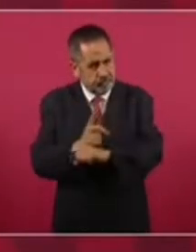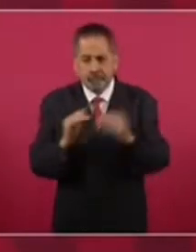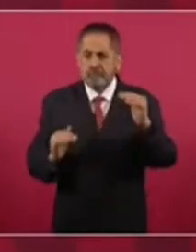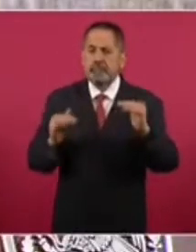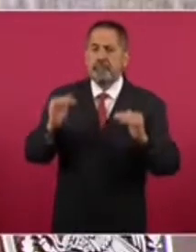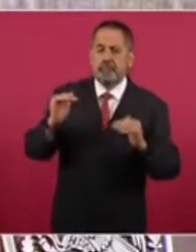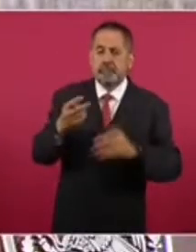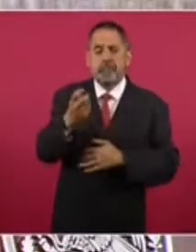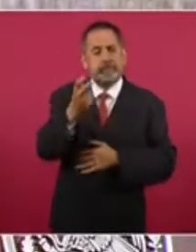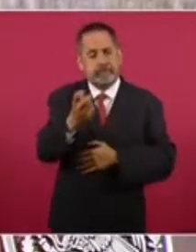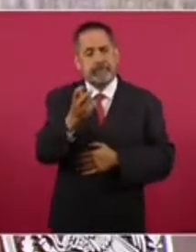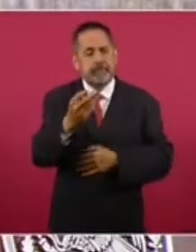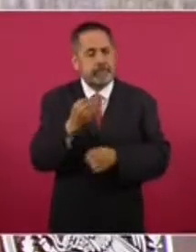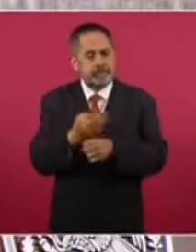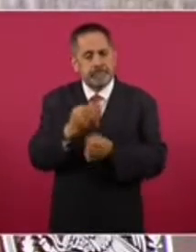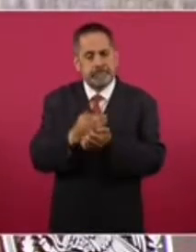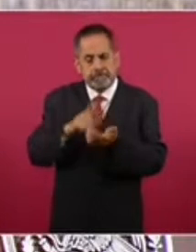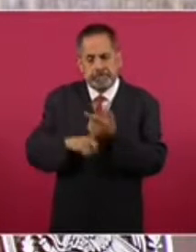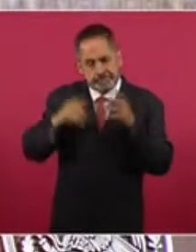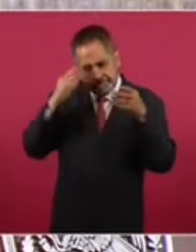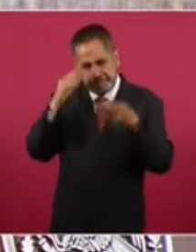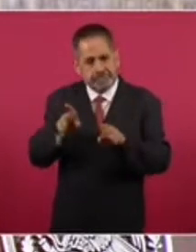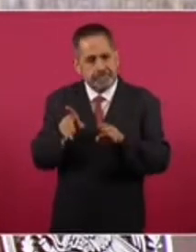Y eso es lo que estamos haciendo.